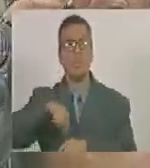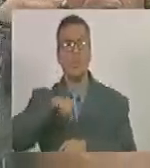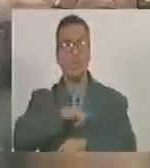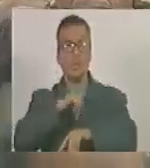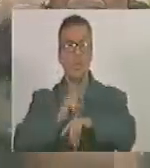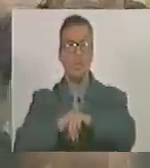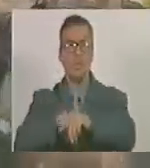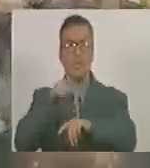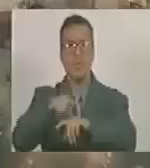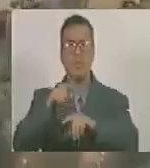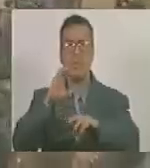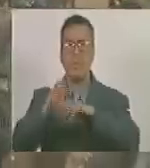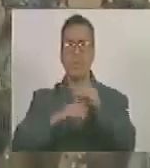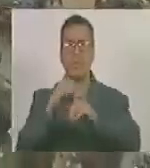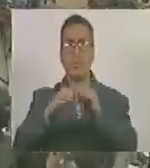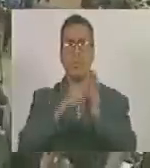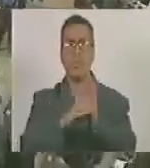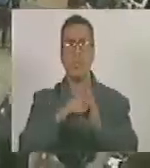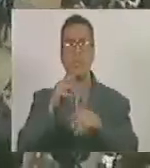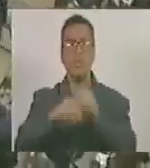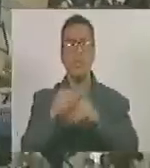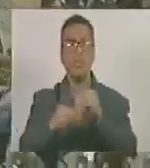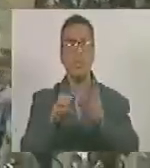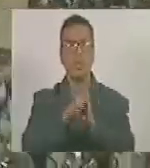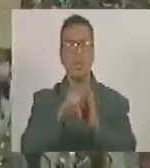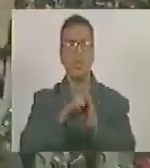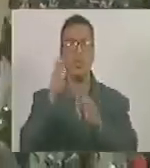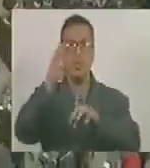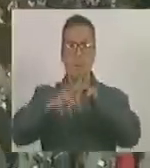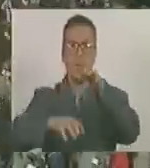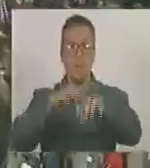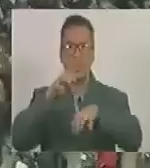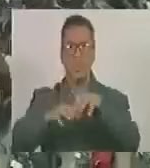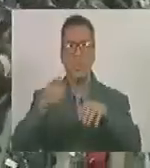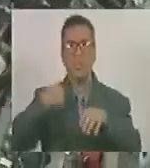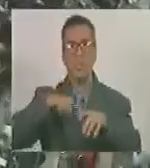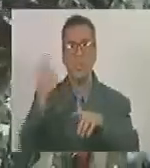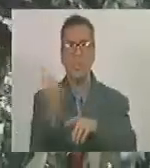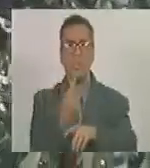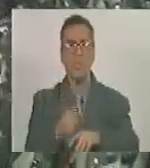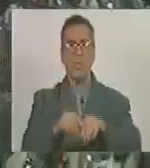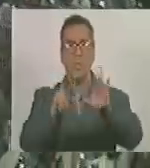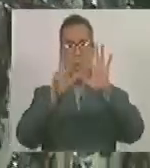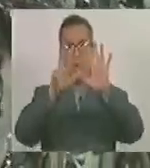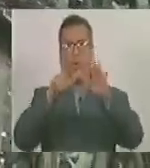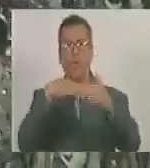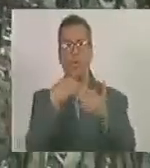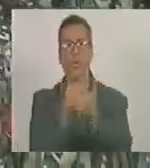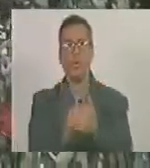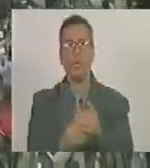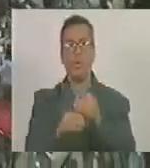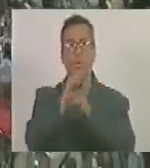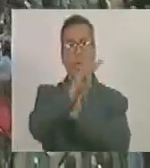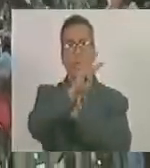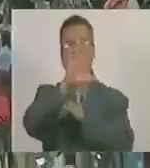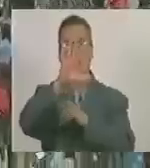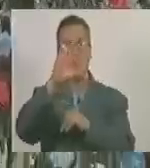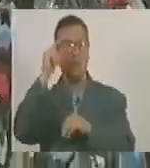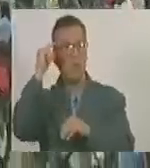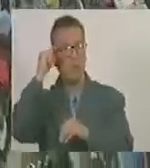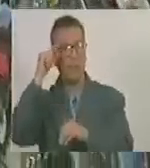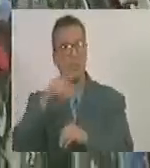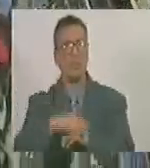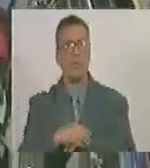actual establece que quien atente contra un animal tiene una pena de 8 a 45 días de